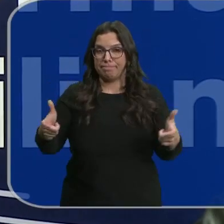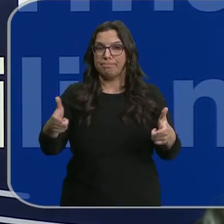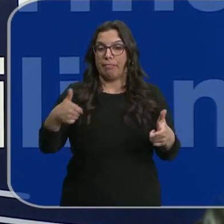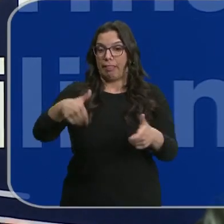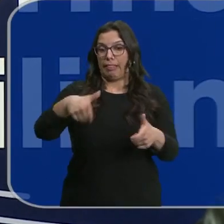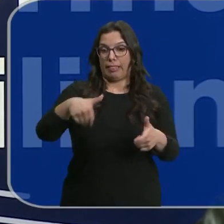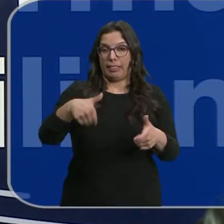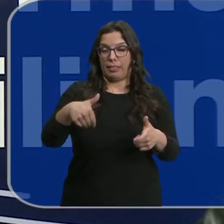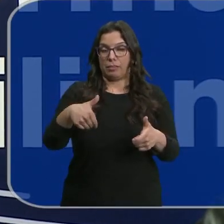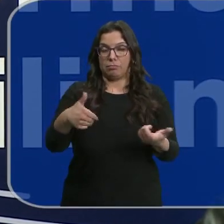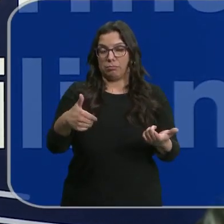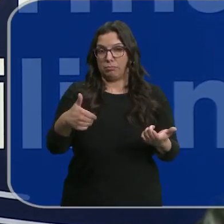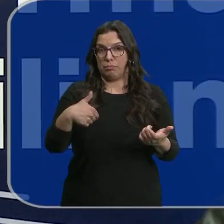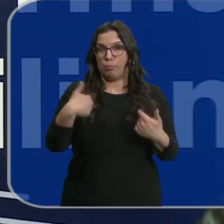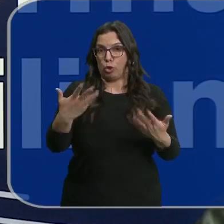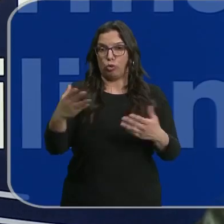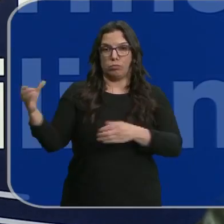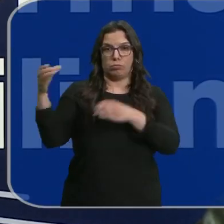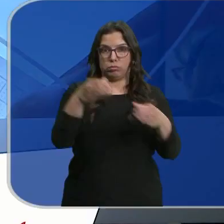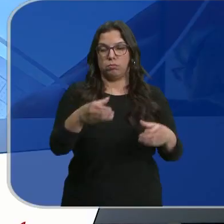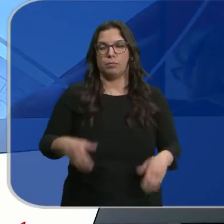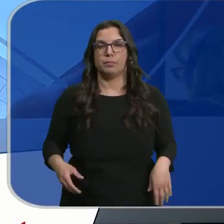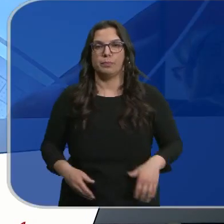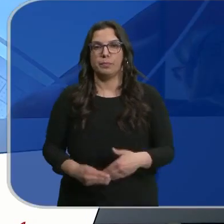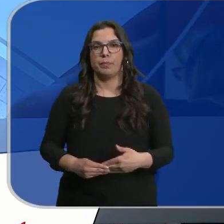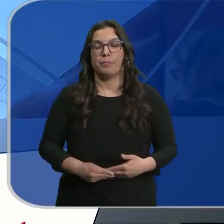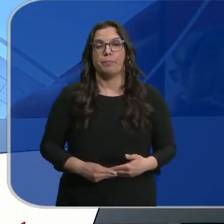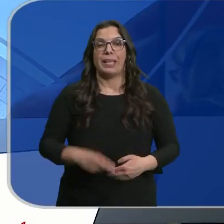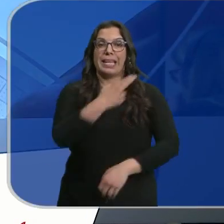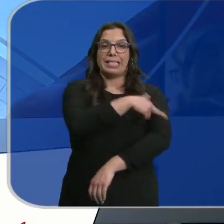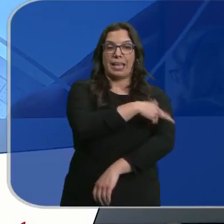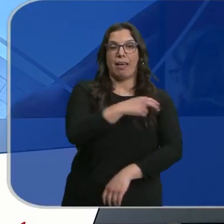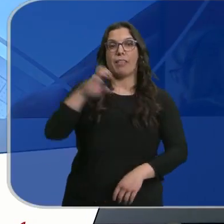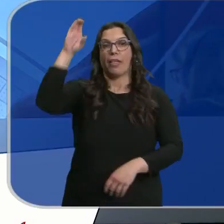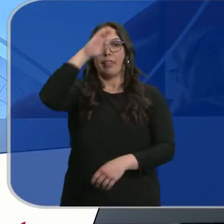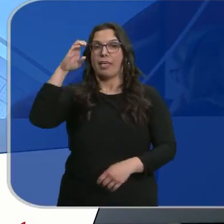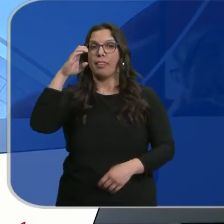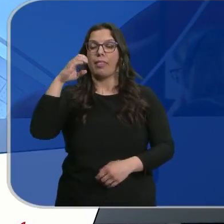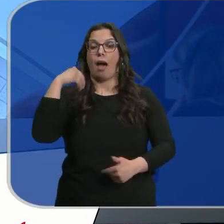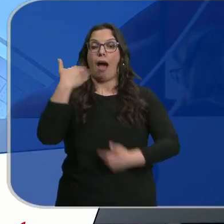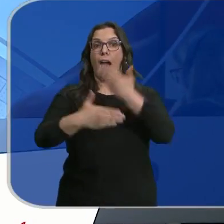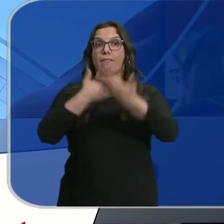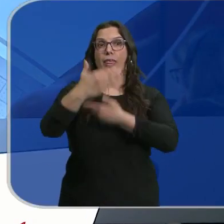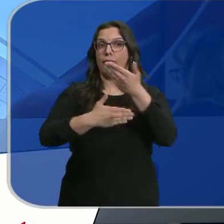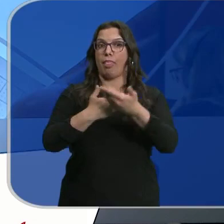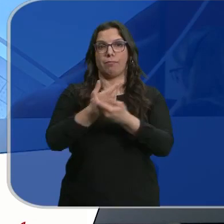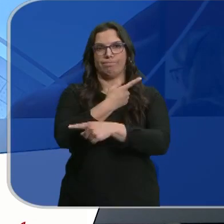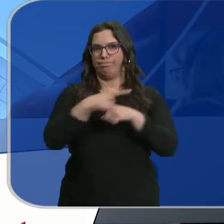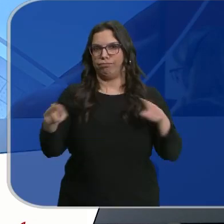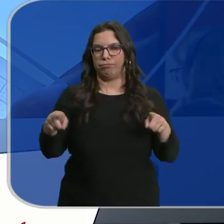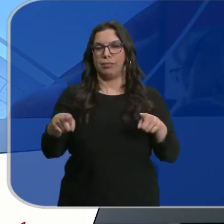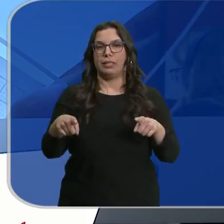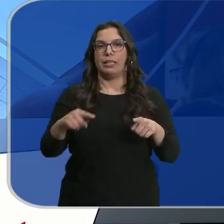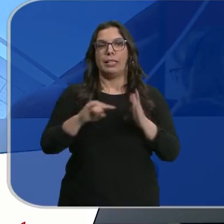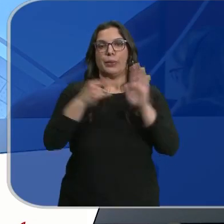ya en próximas fechas. La sanidad y la ciencia no avanzan al mismo ritmo, mucho más si tenemos en